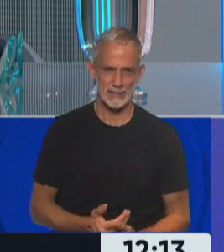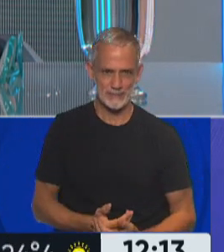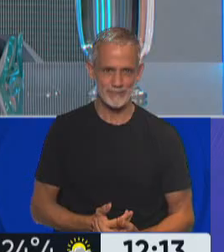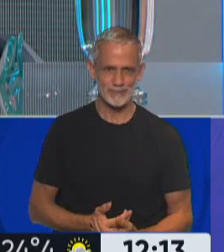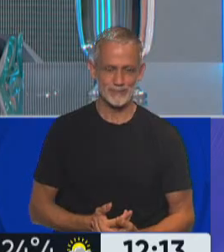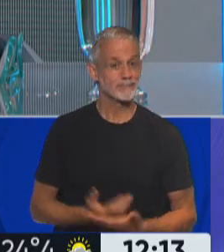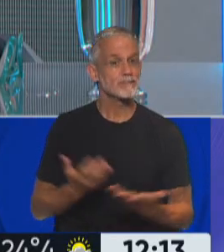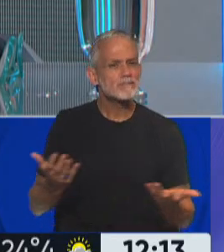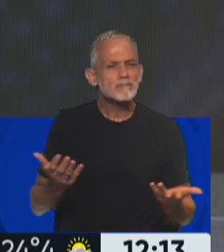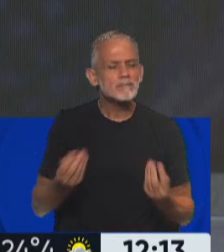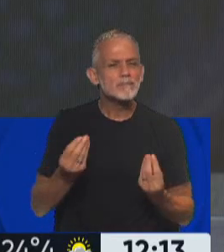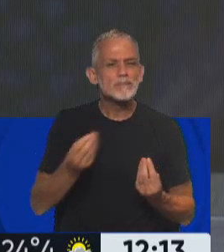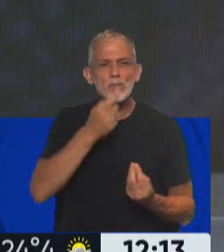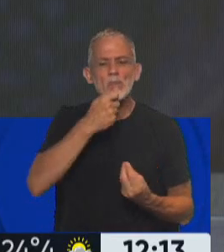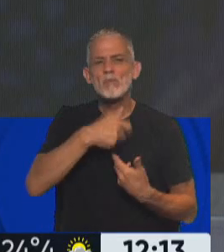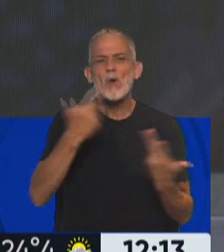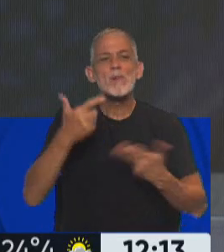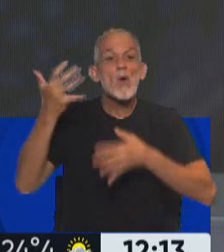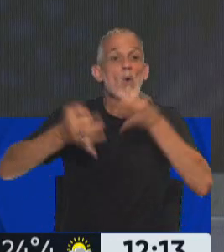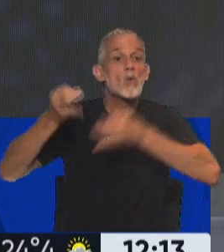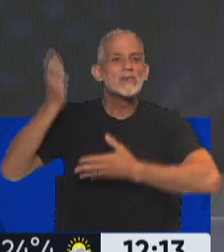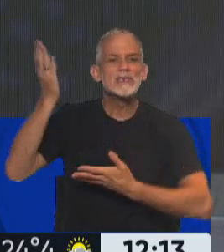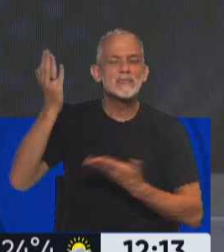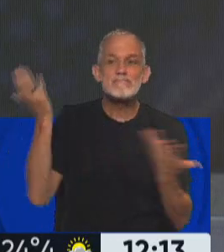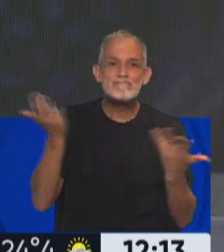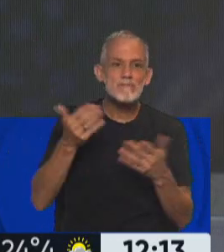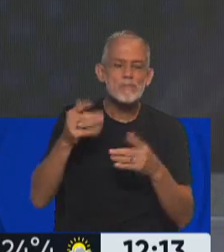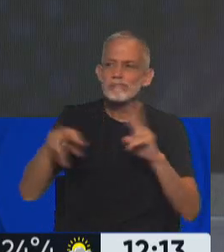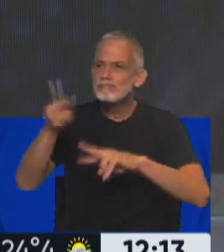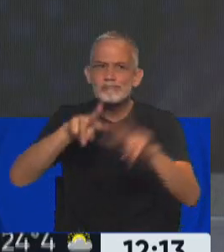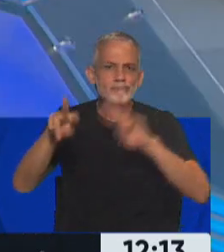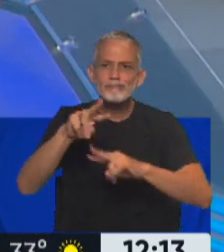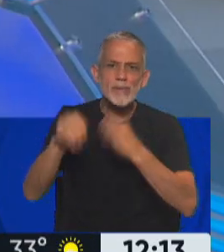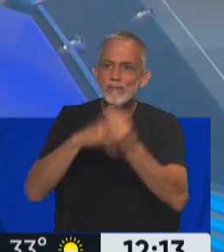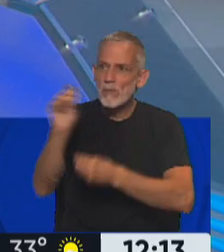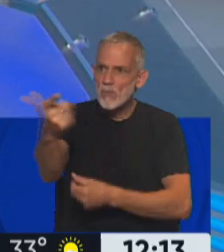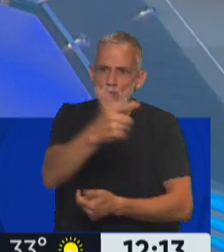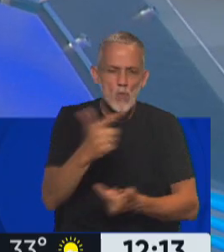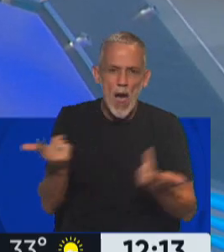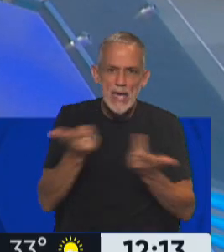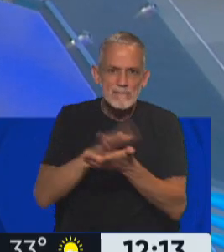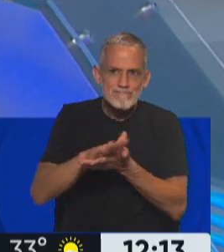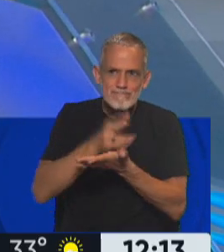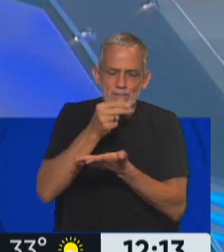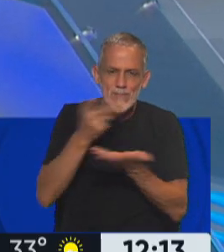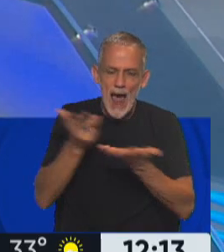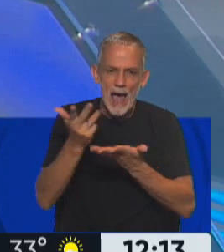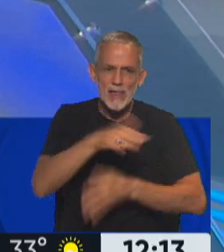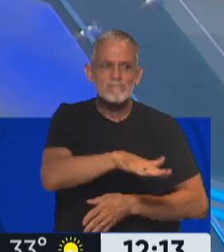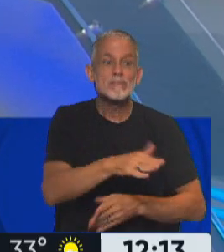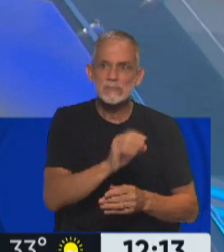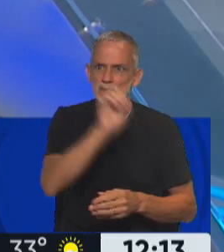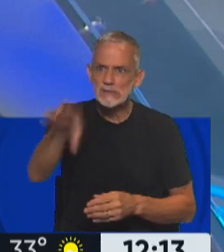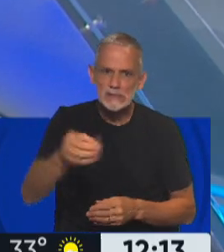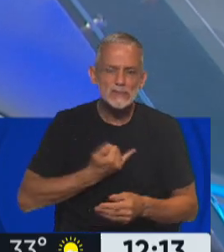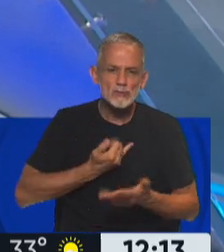realidad. ¿Qué pasa en los casos en los que la justicia no encuentra un familiar, una persona cercana, como para que ese chico o esa chica pueda continuar